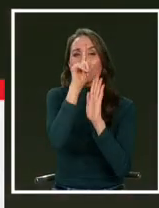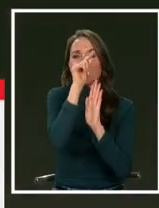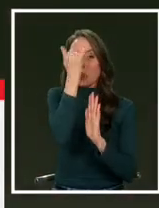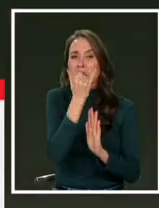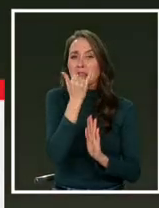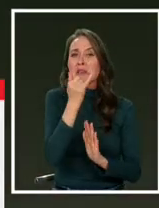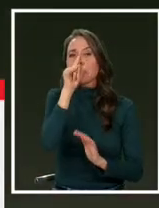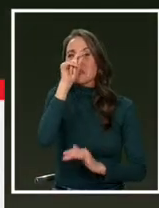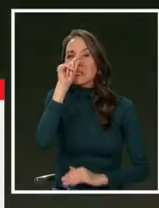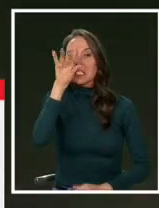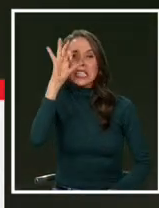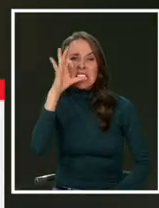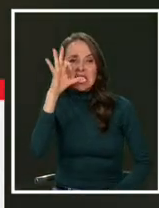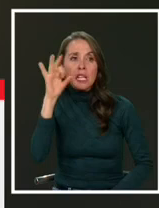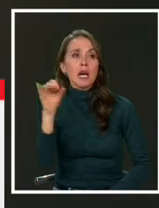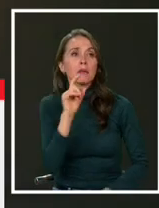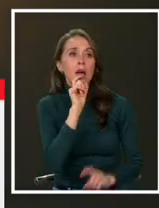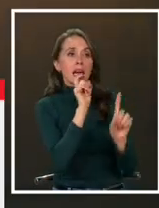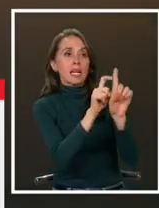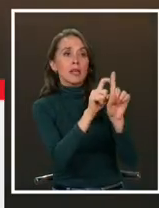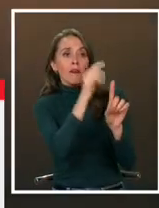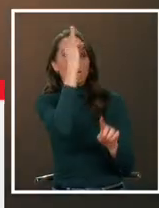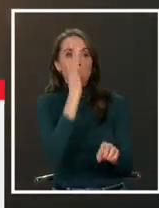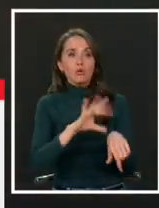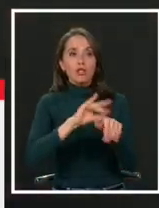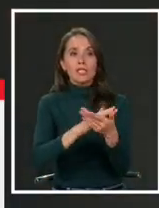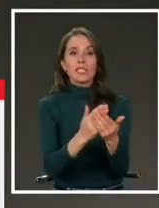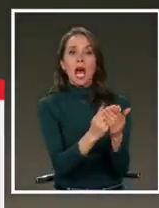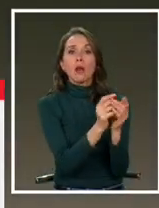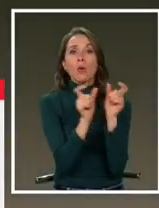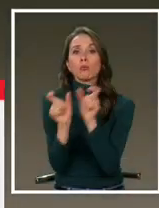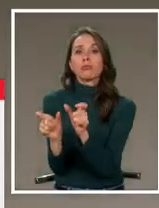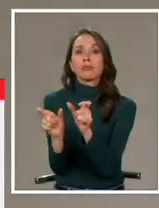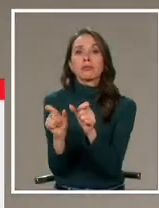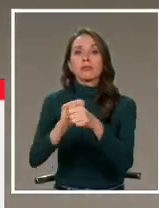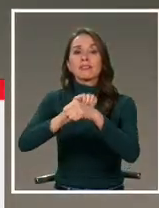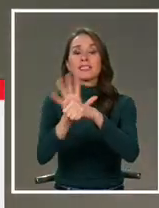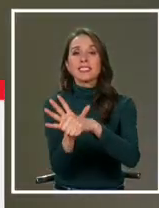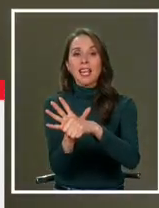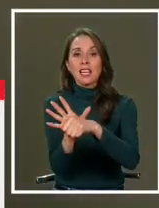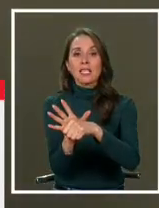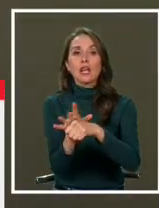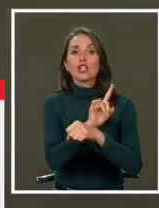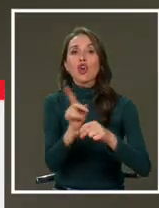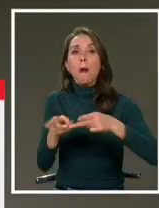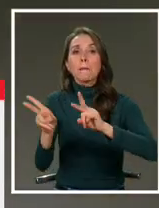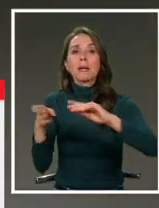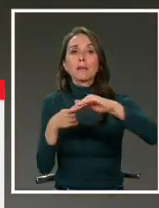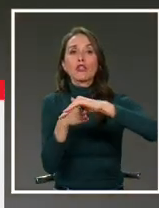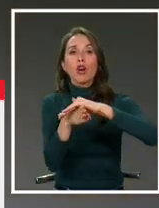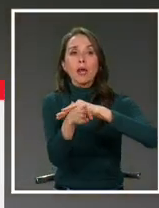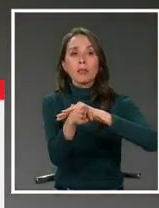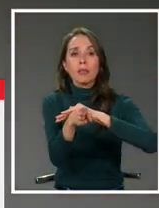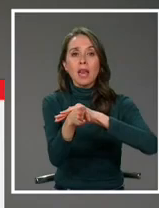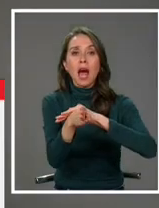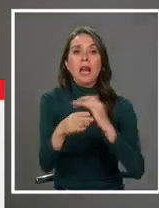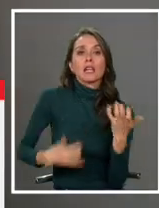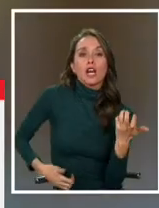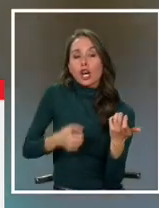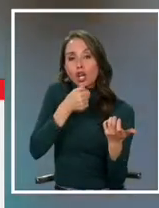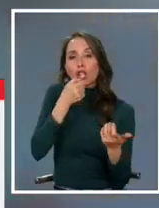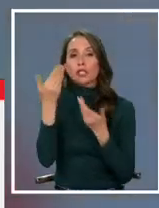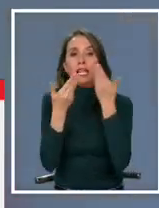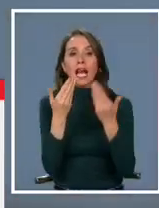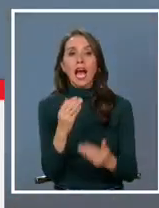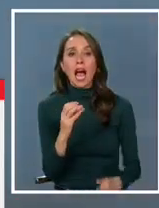increpó a funcionarios de la salud que se encontraban fiscalizando las medidas sanitarias por no permitirle el ingreso al concierto de la